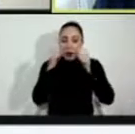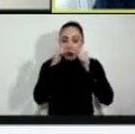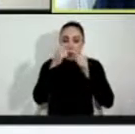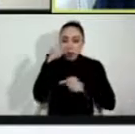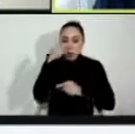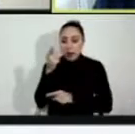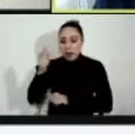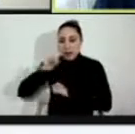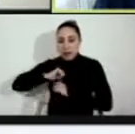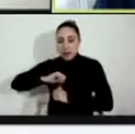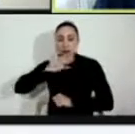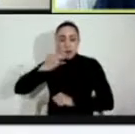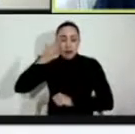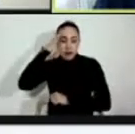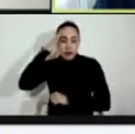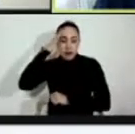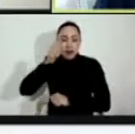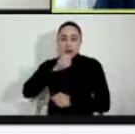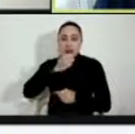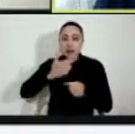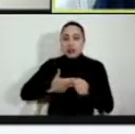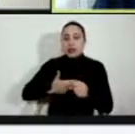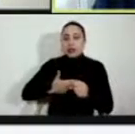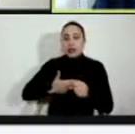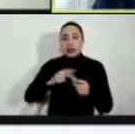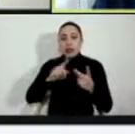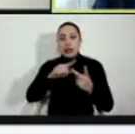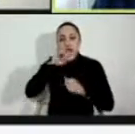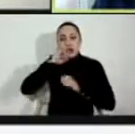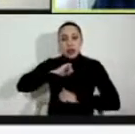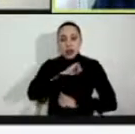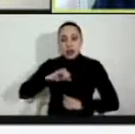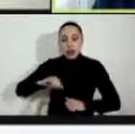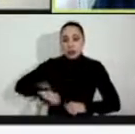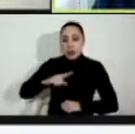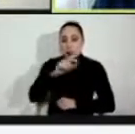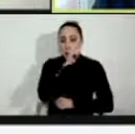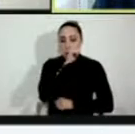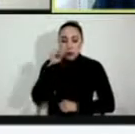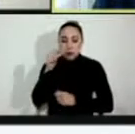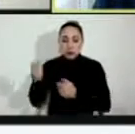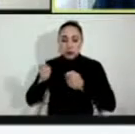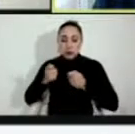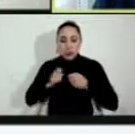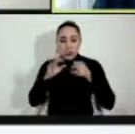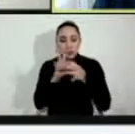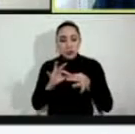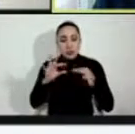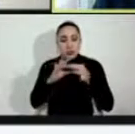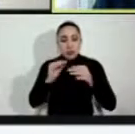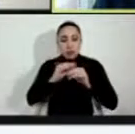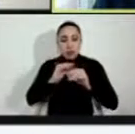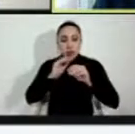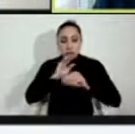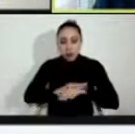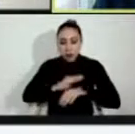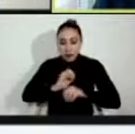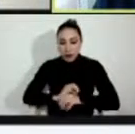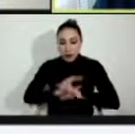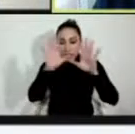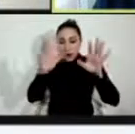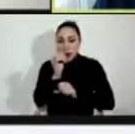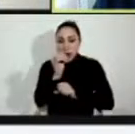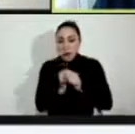órgano interno de control de la Alcaldía Benito Juárez, a remitir la documentación general, así como la totalidad del expediente integrado a partir de la